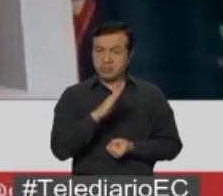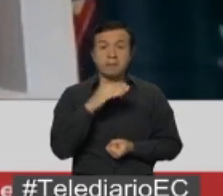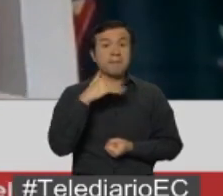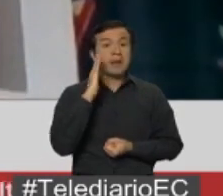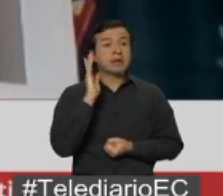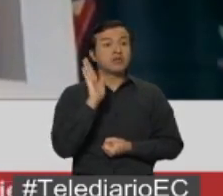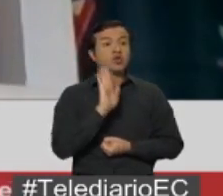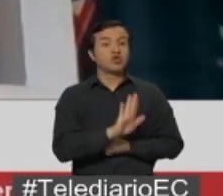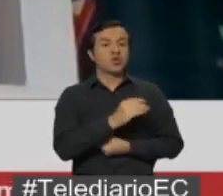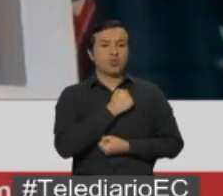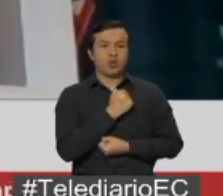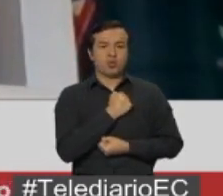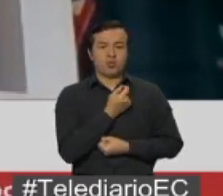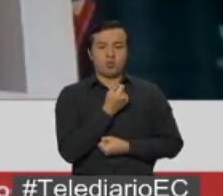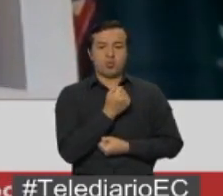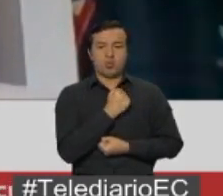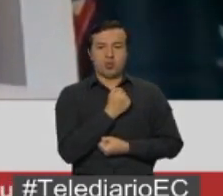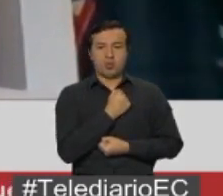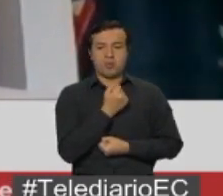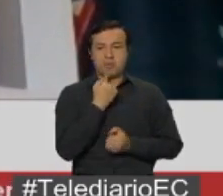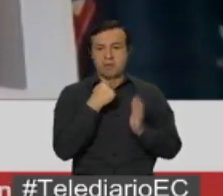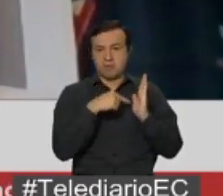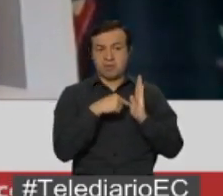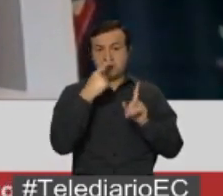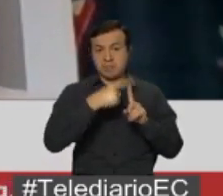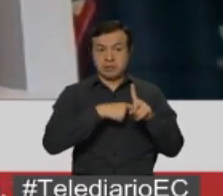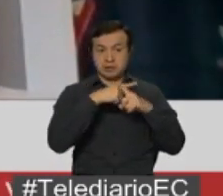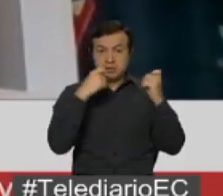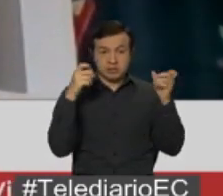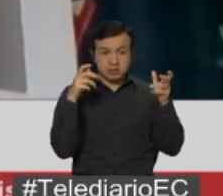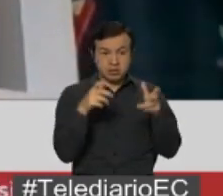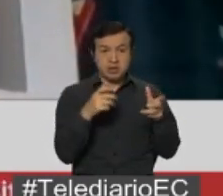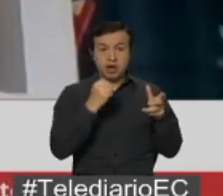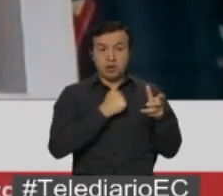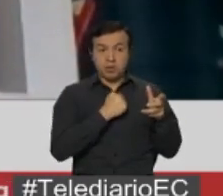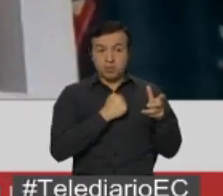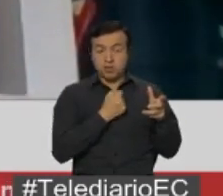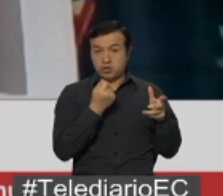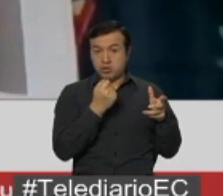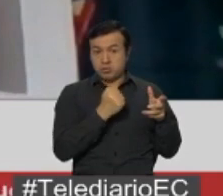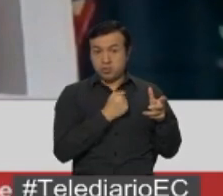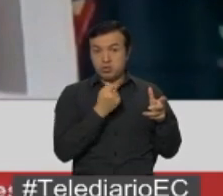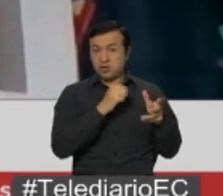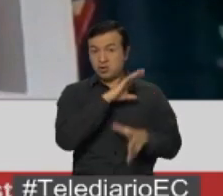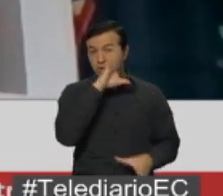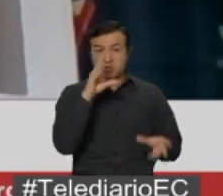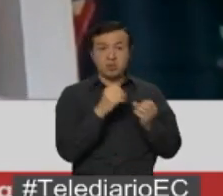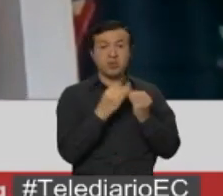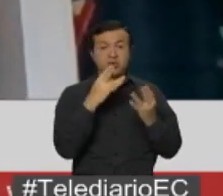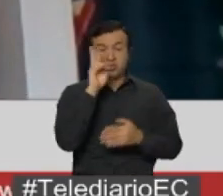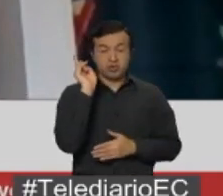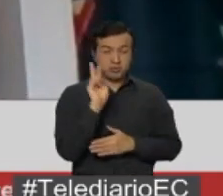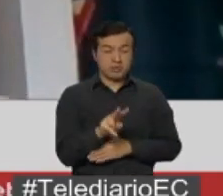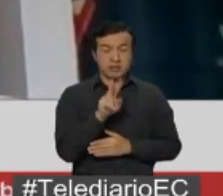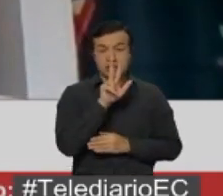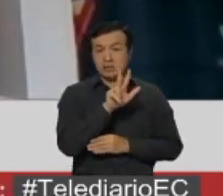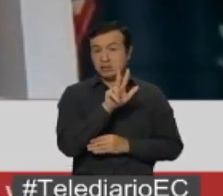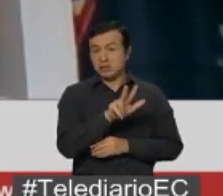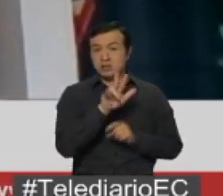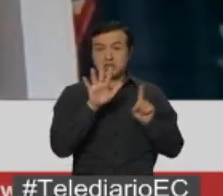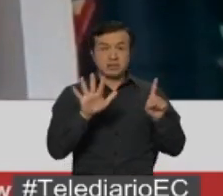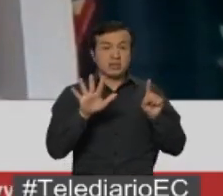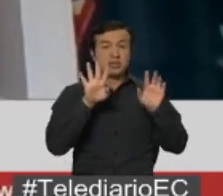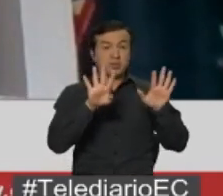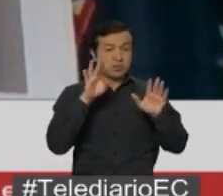si es que nosotros vemos al sector al mes de marzo el patrimonio suma dos mil 369